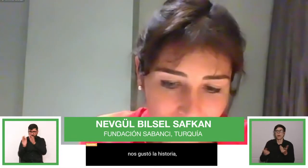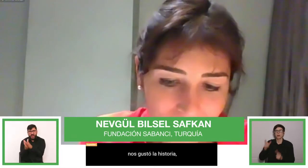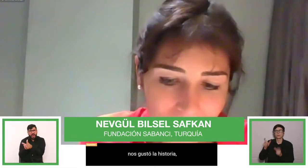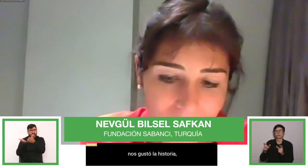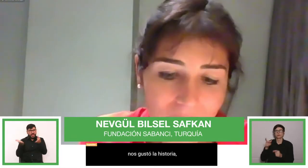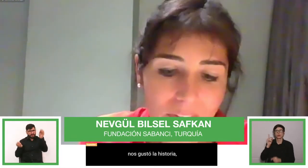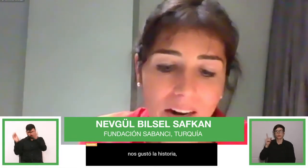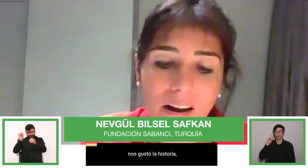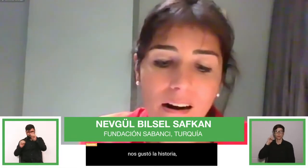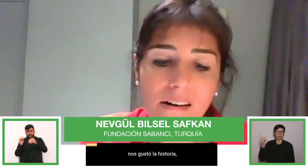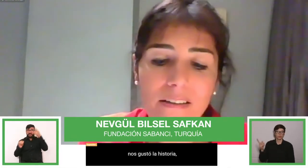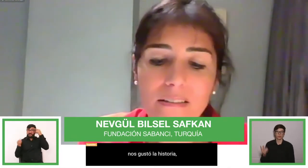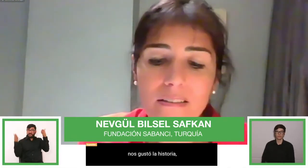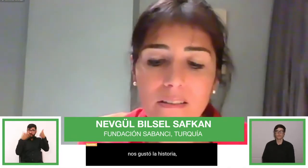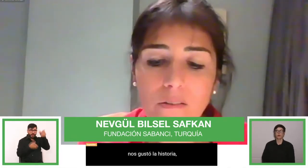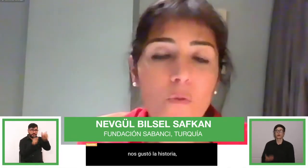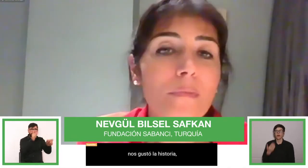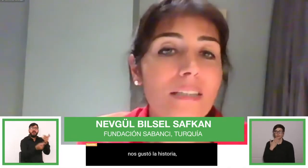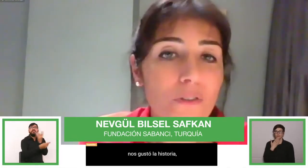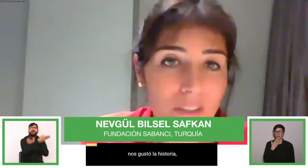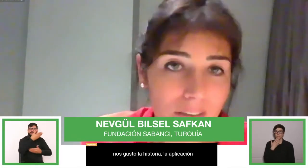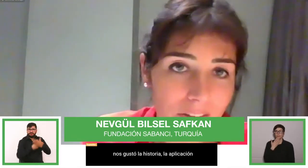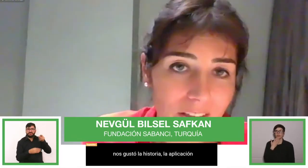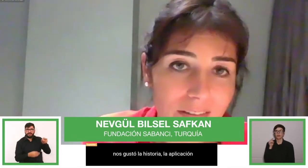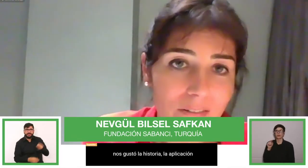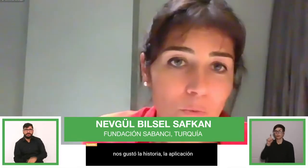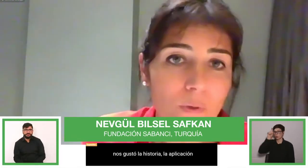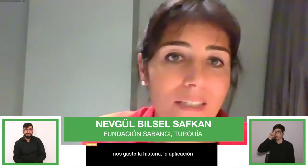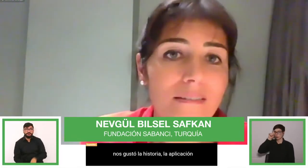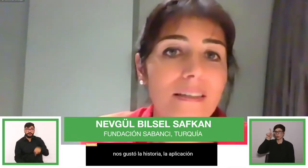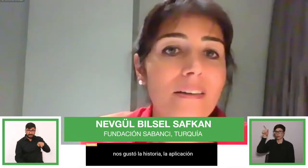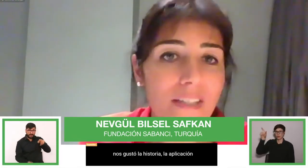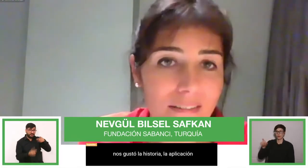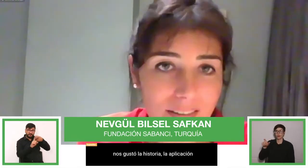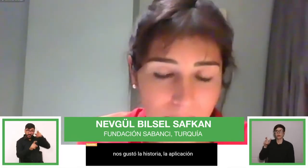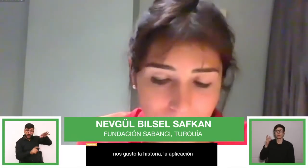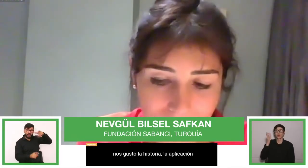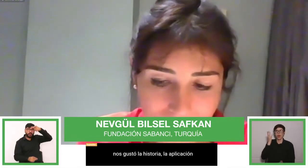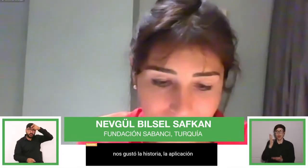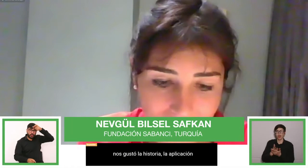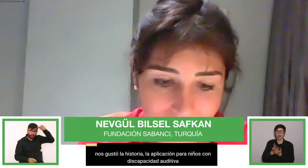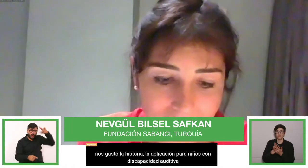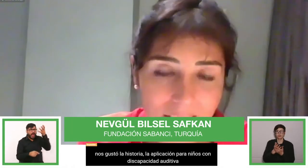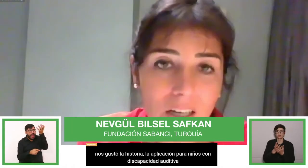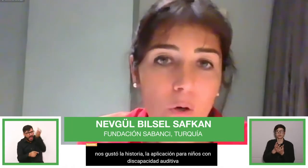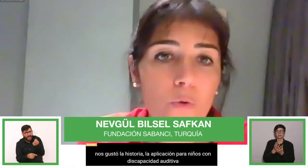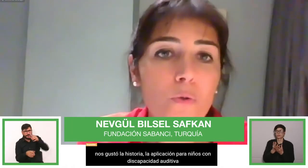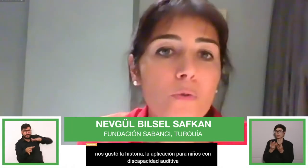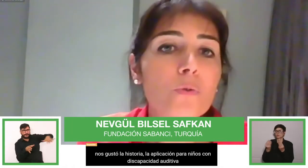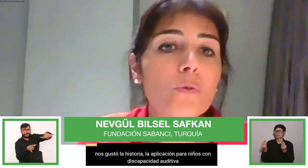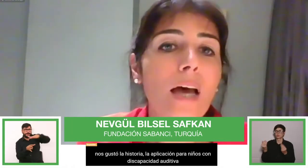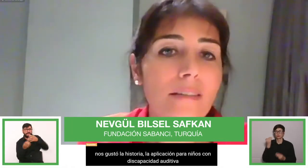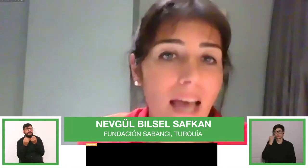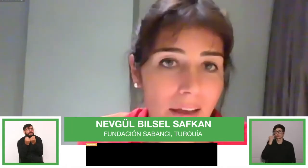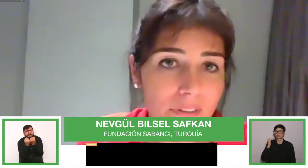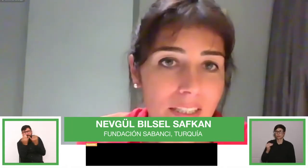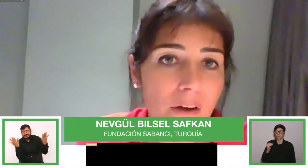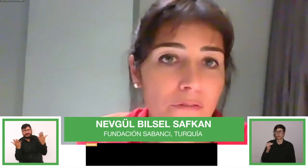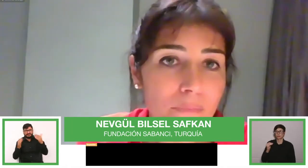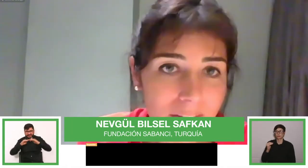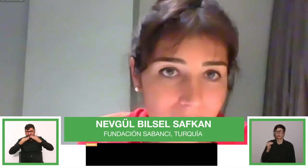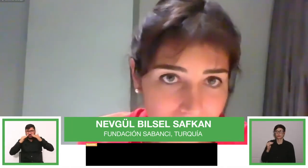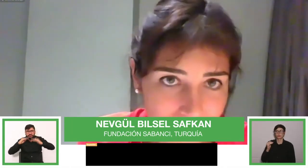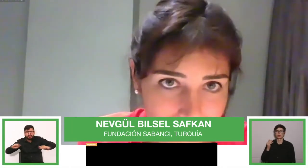Y también en Turquía hay tantos niños con discapacidades